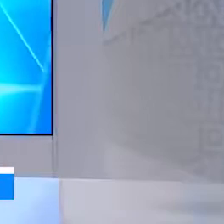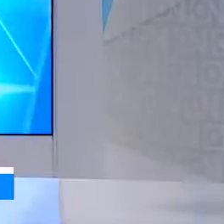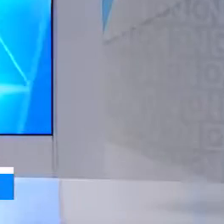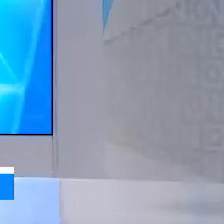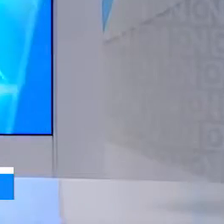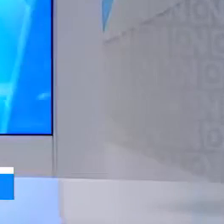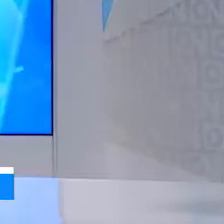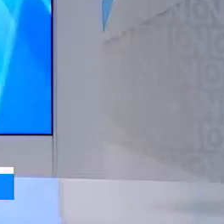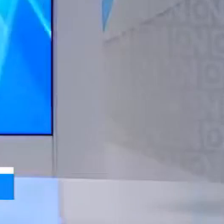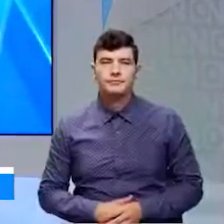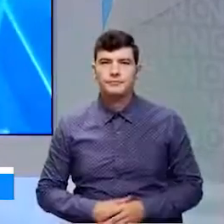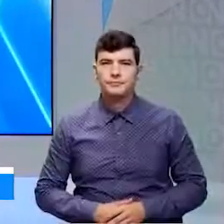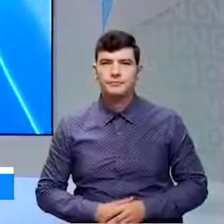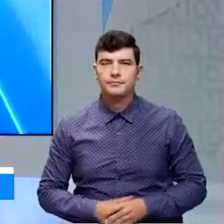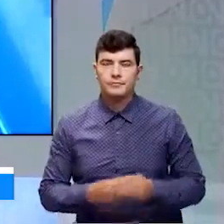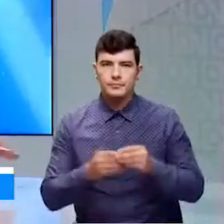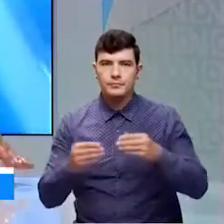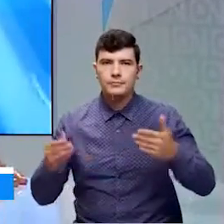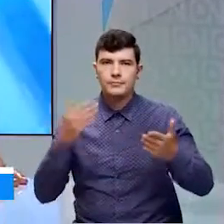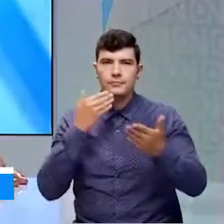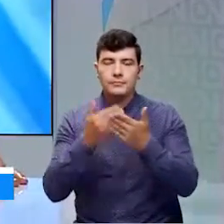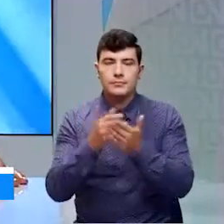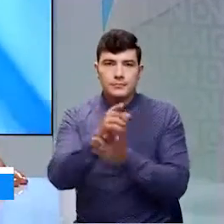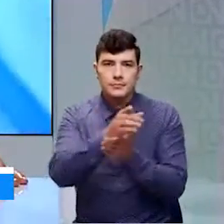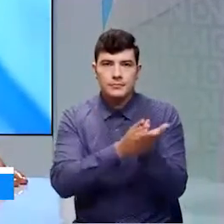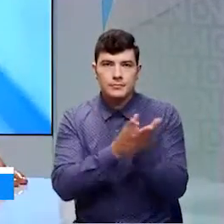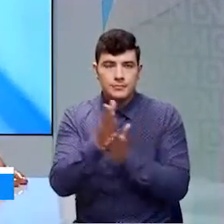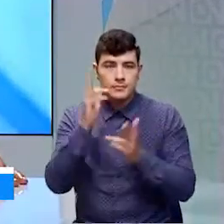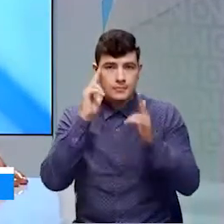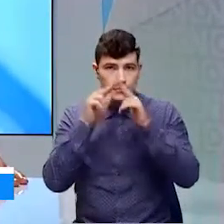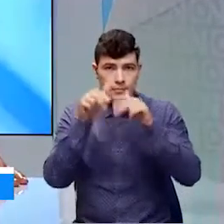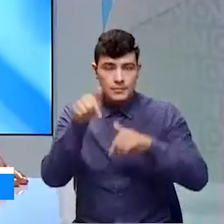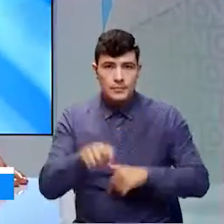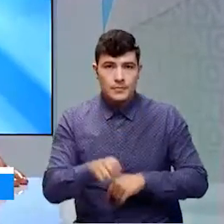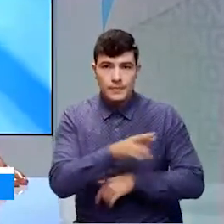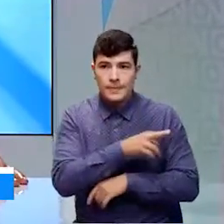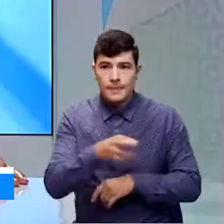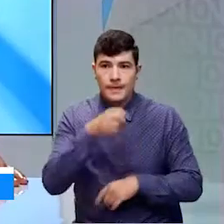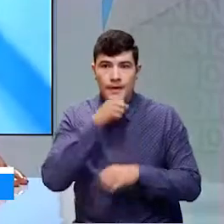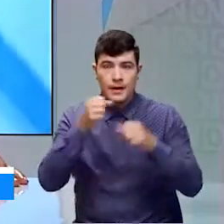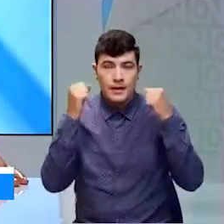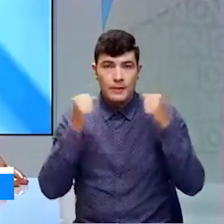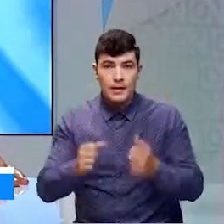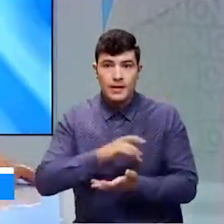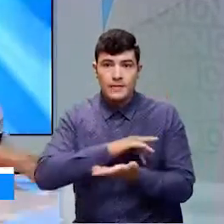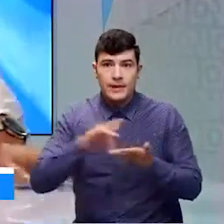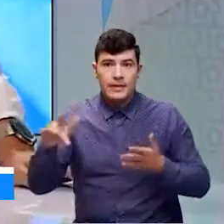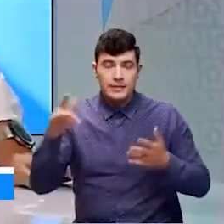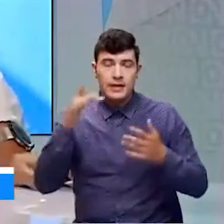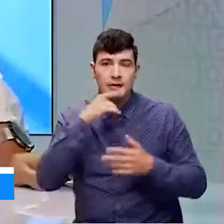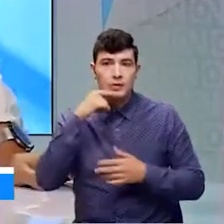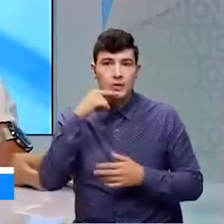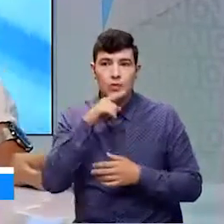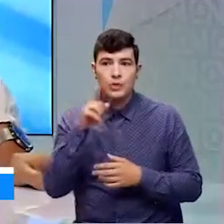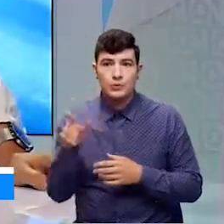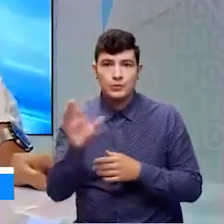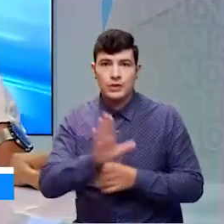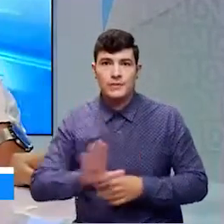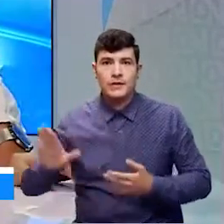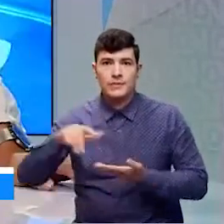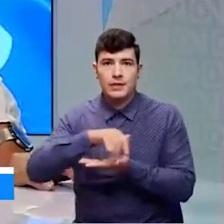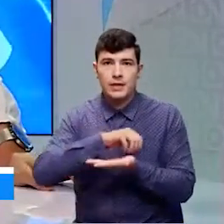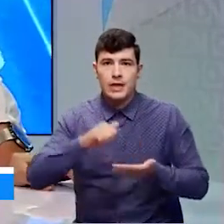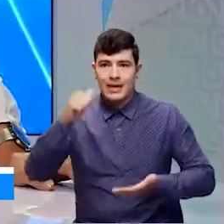y nuevamente en alerta máxima se encuentra el departamento de santander luego de las fuertes lluvias registradas durante este jueves lo que causó deslizamientos